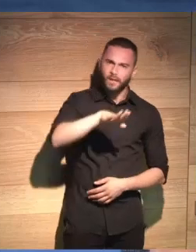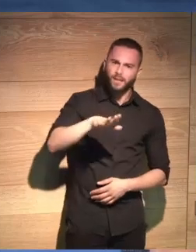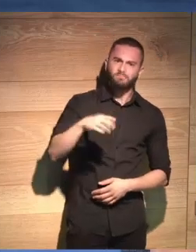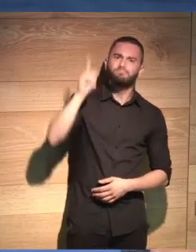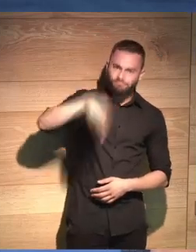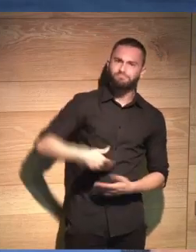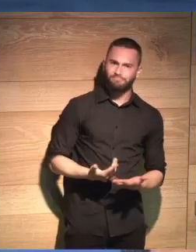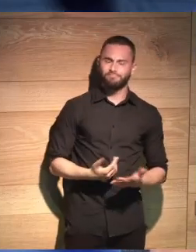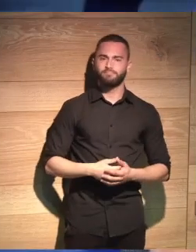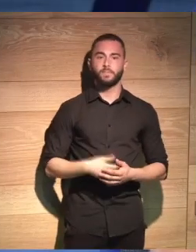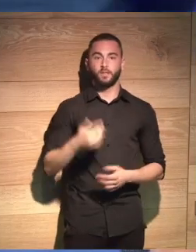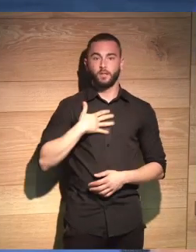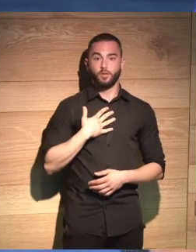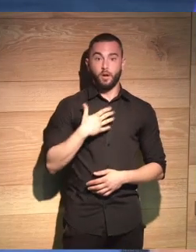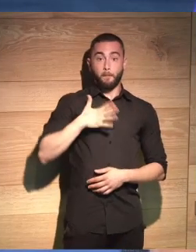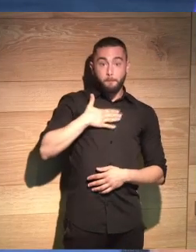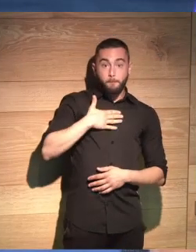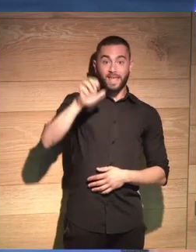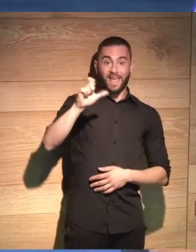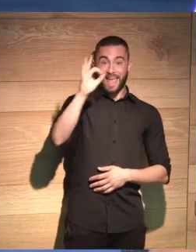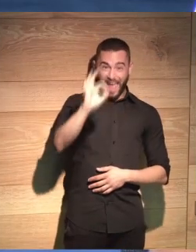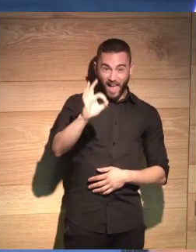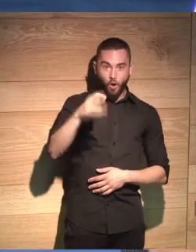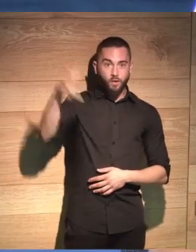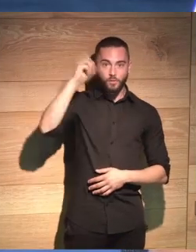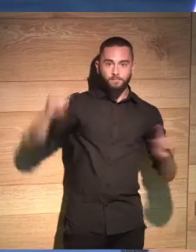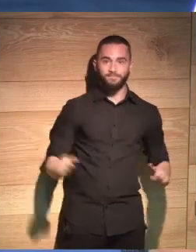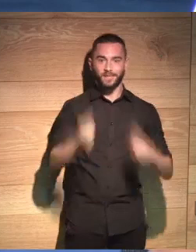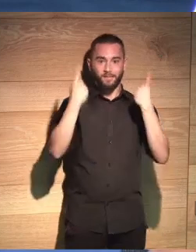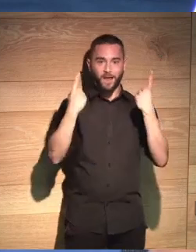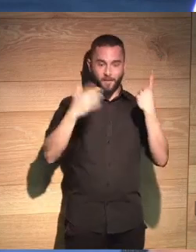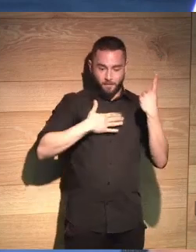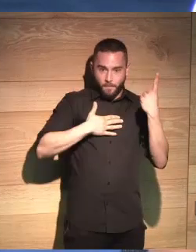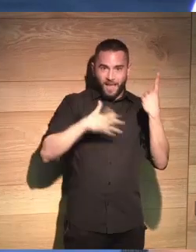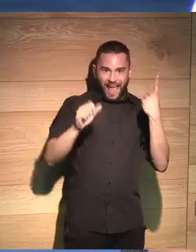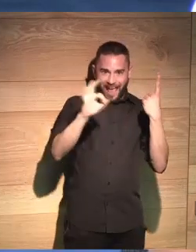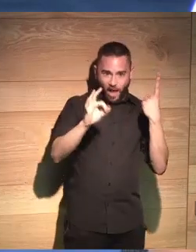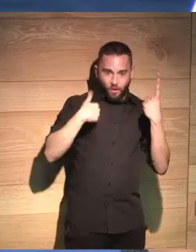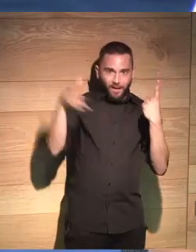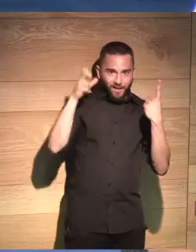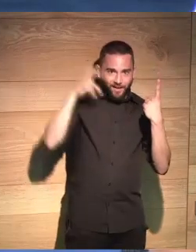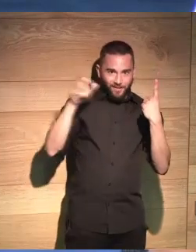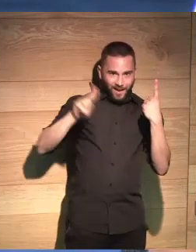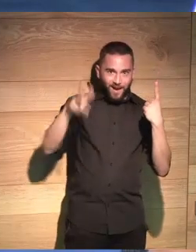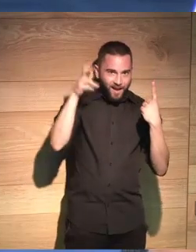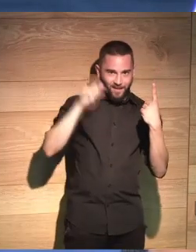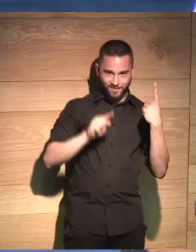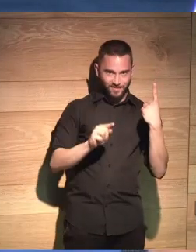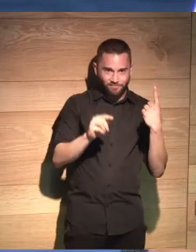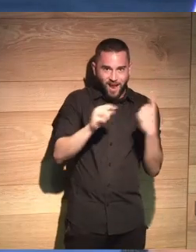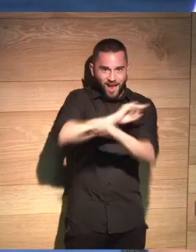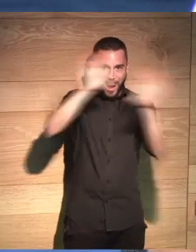eco y por primera vez oí mi propio eco diciendo eco que volvía a mí, que rebotaba de regreso a mí con claridad